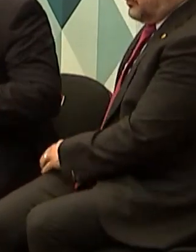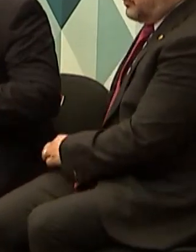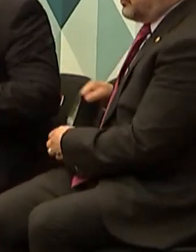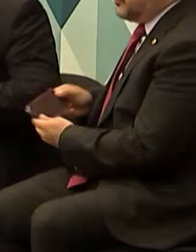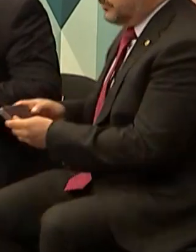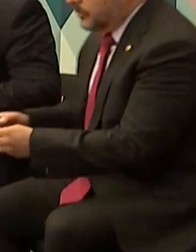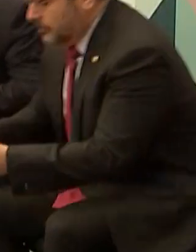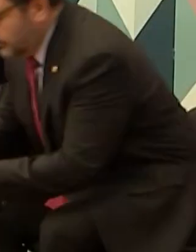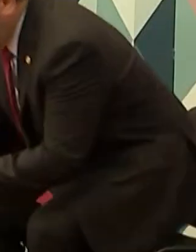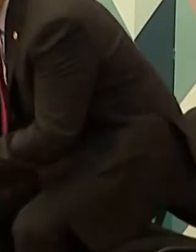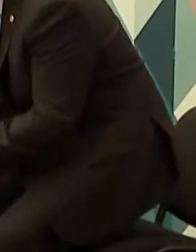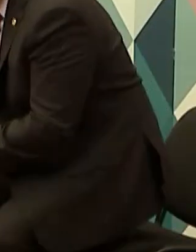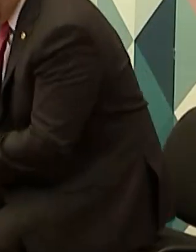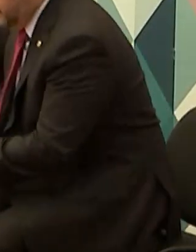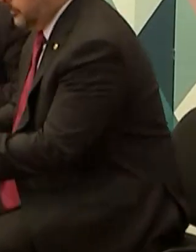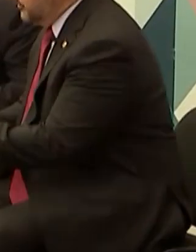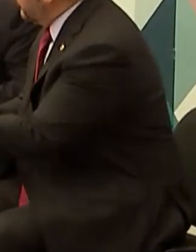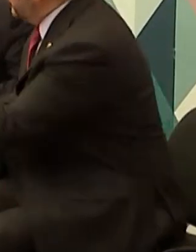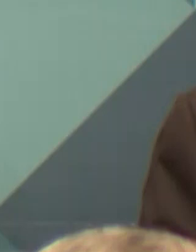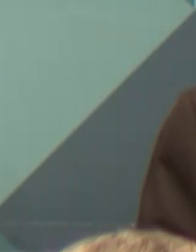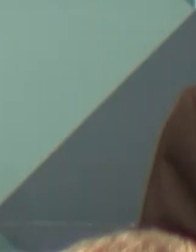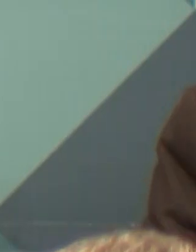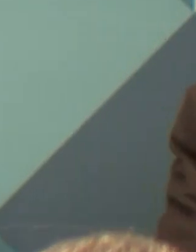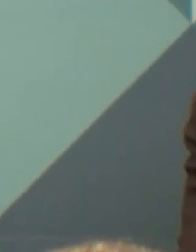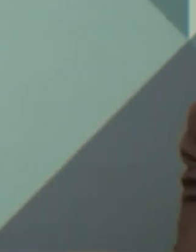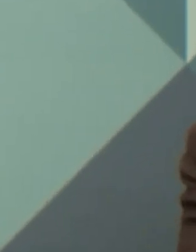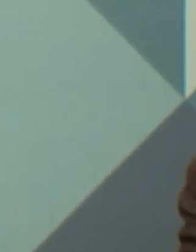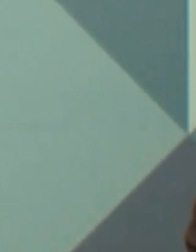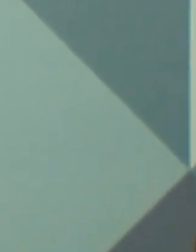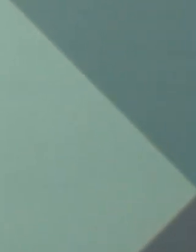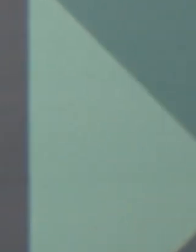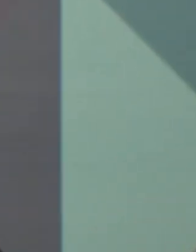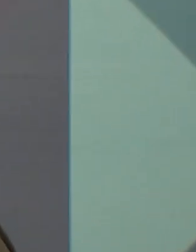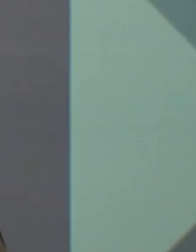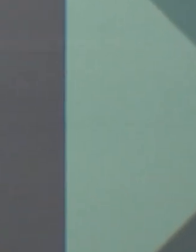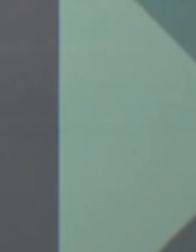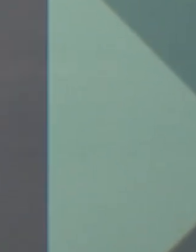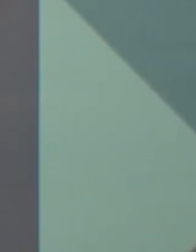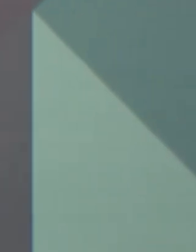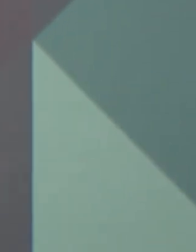licenciado Andrés Manuel López Obrador.